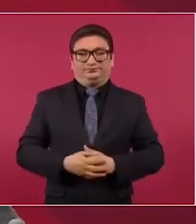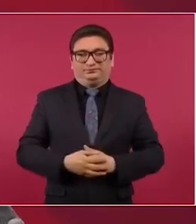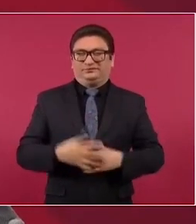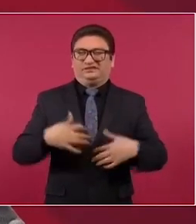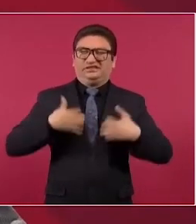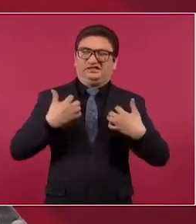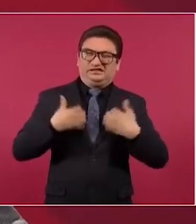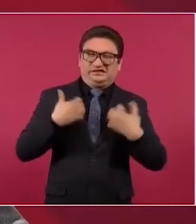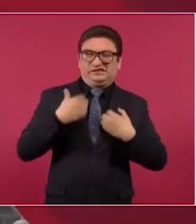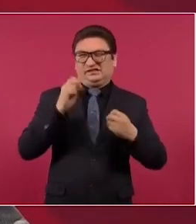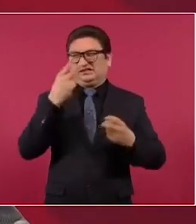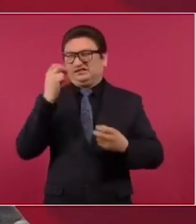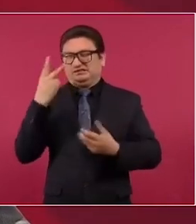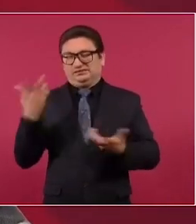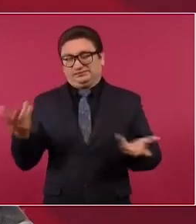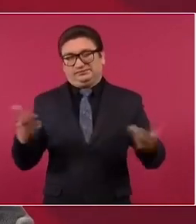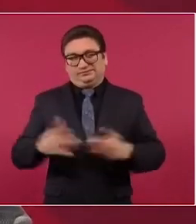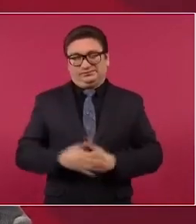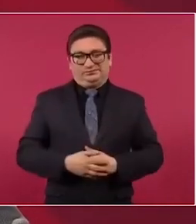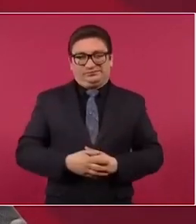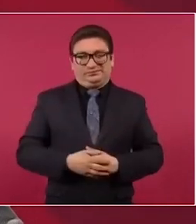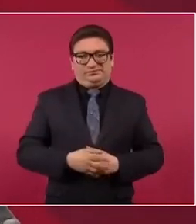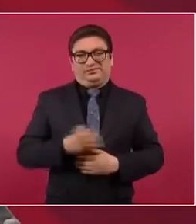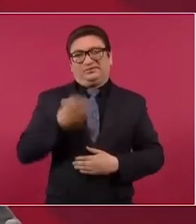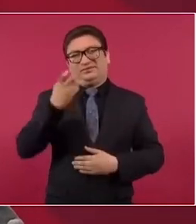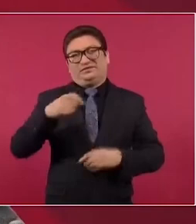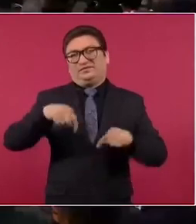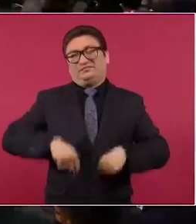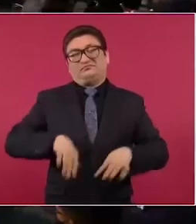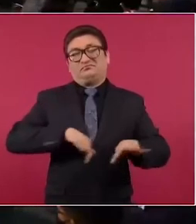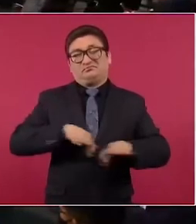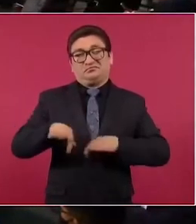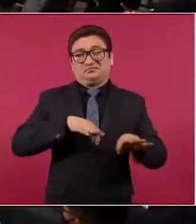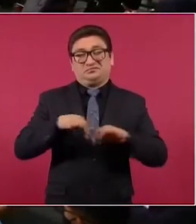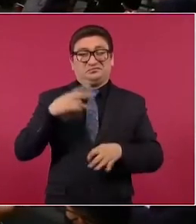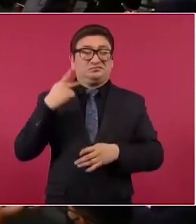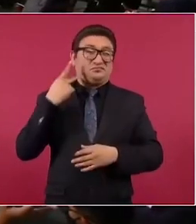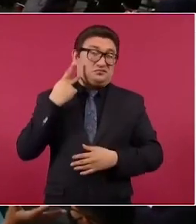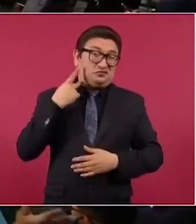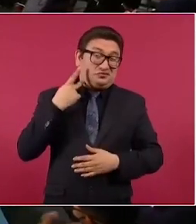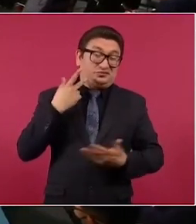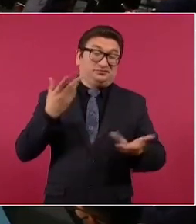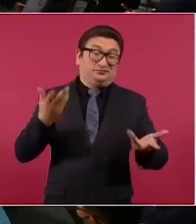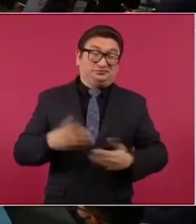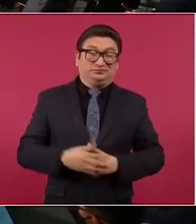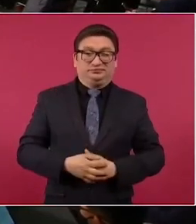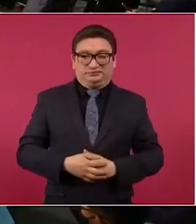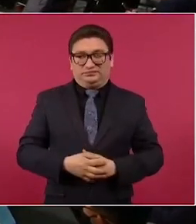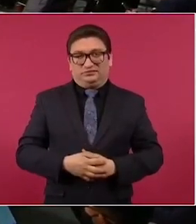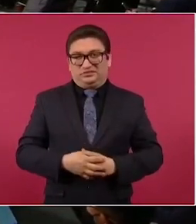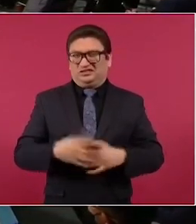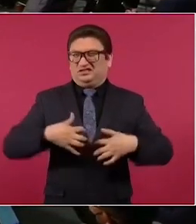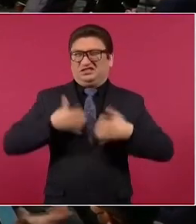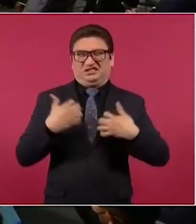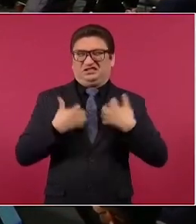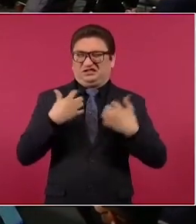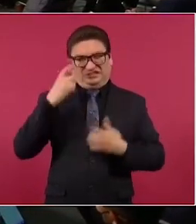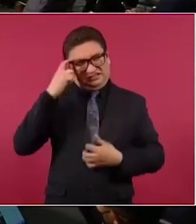enoja uno. Y en este noble oficio de la política no hay que